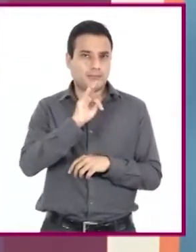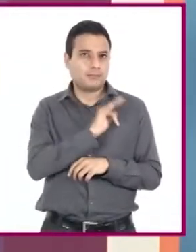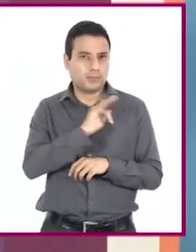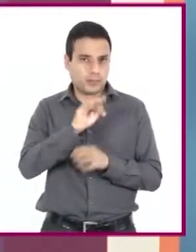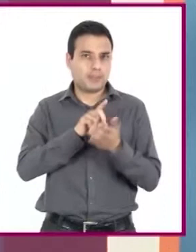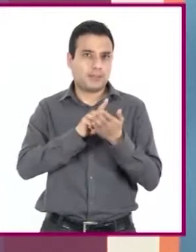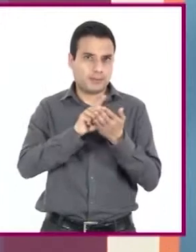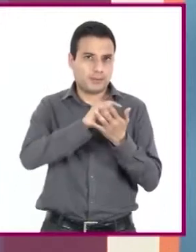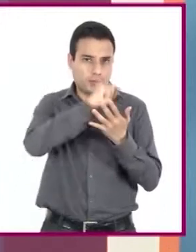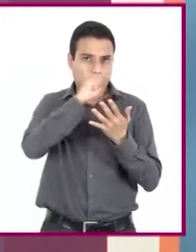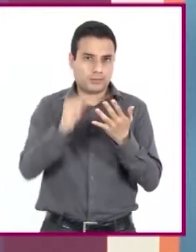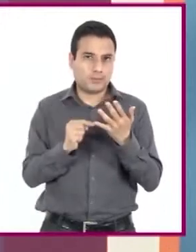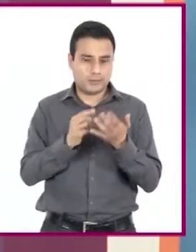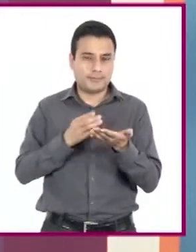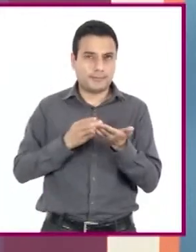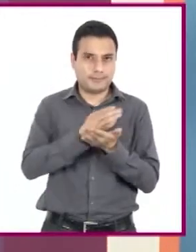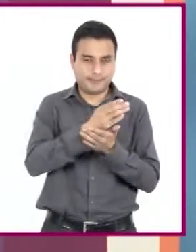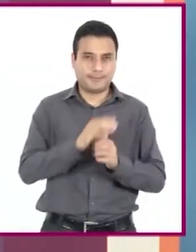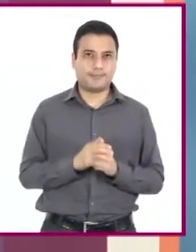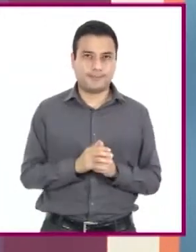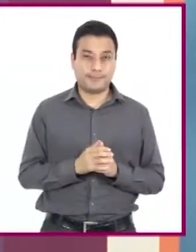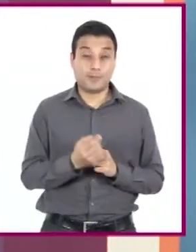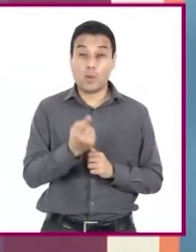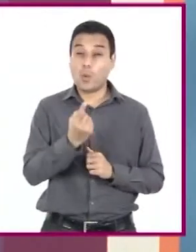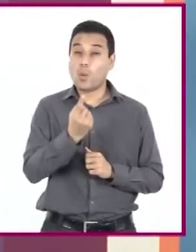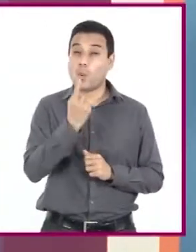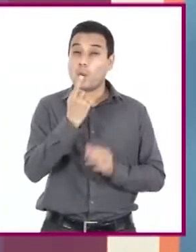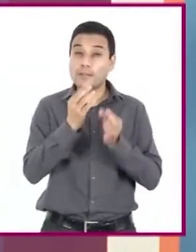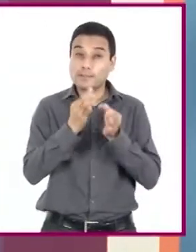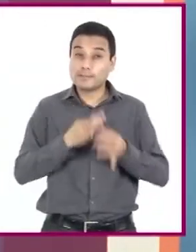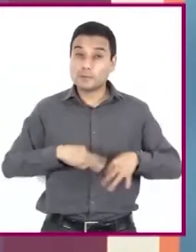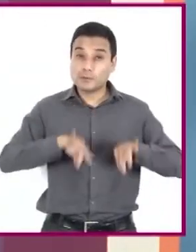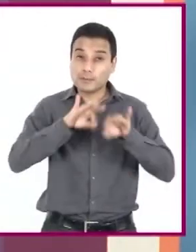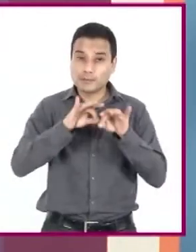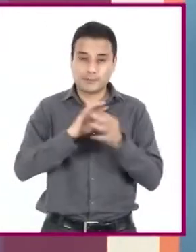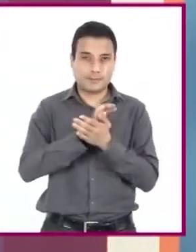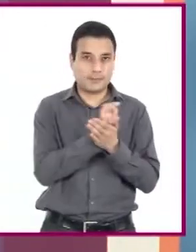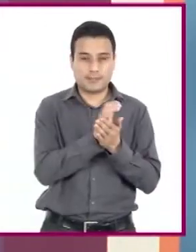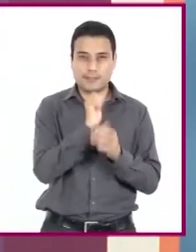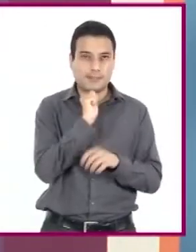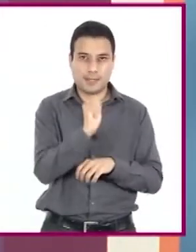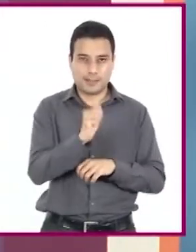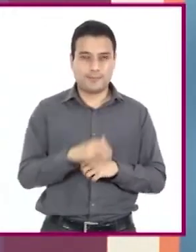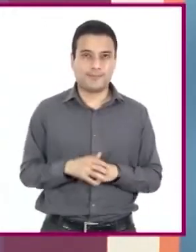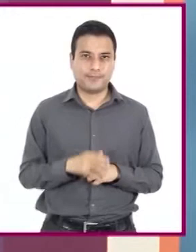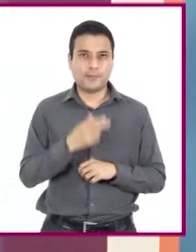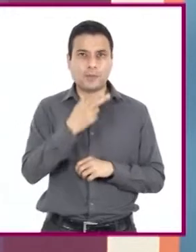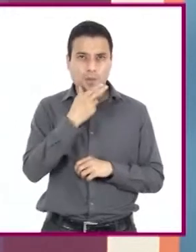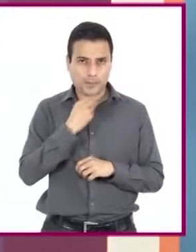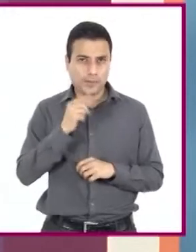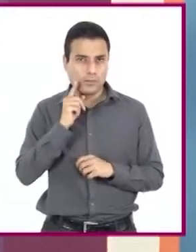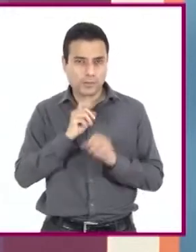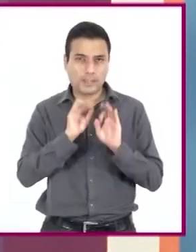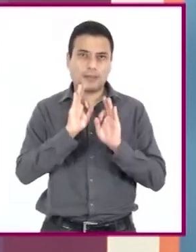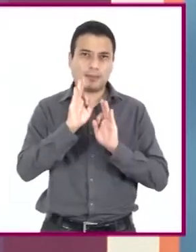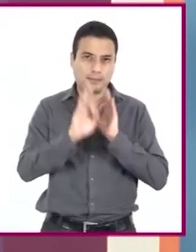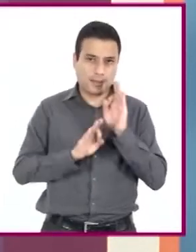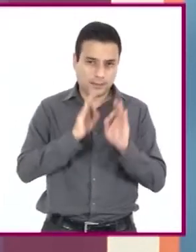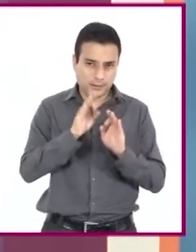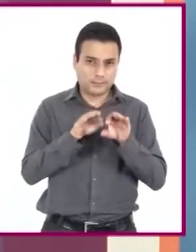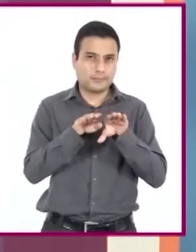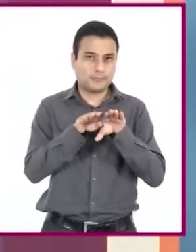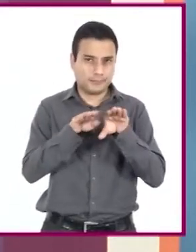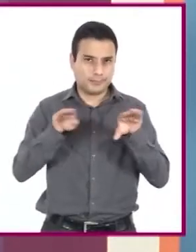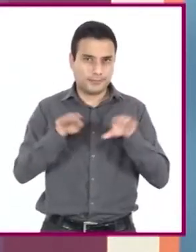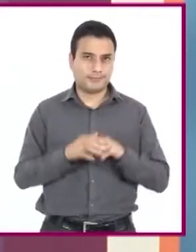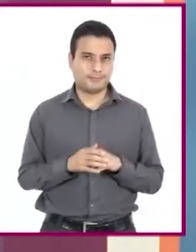derechos, en especial el derecho a la no discriminación, que haya un trato digno para mujeres y hombres, sin importar